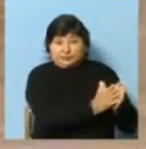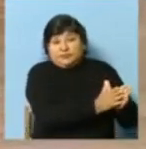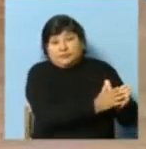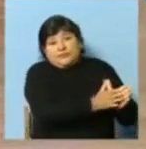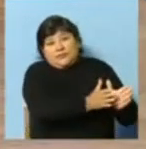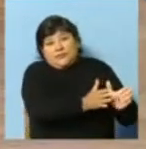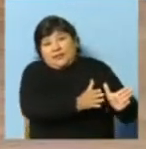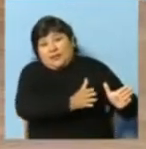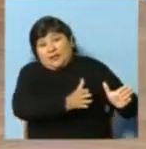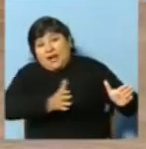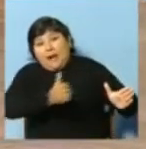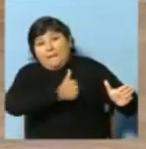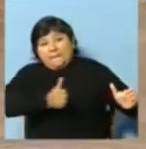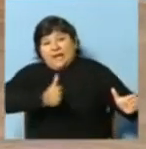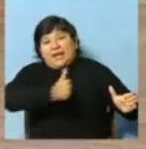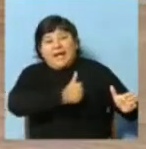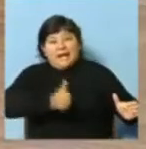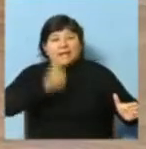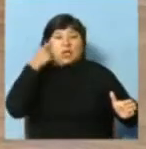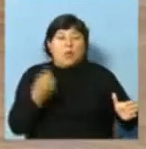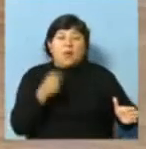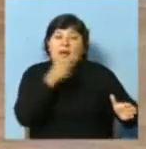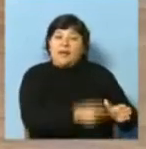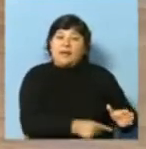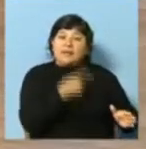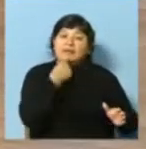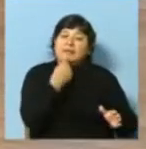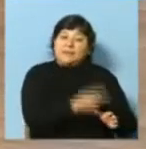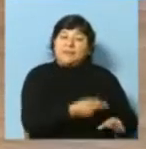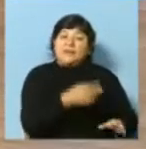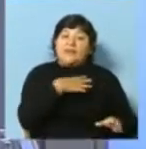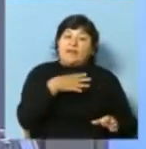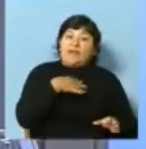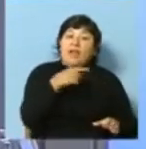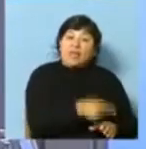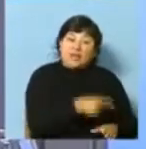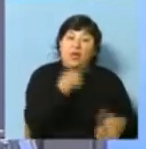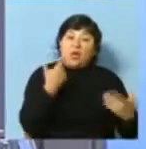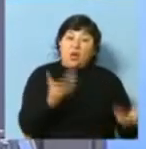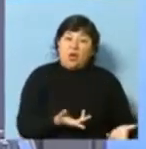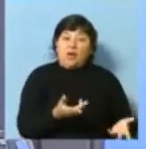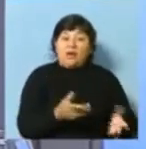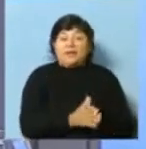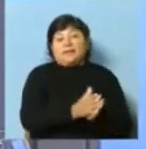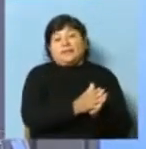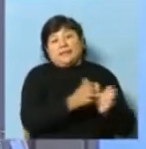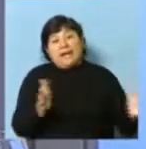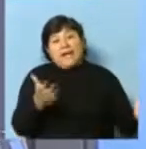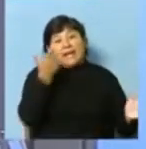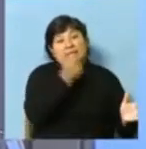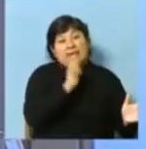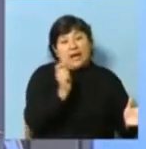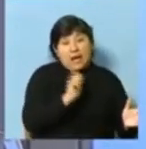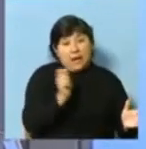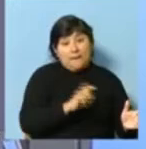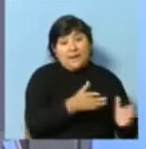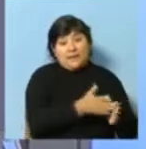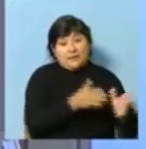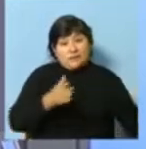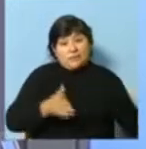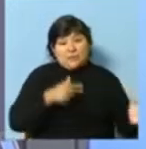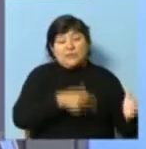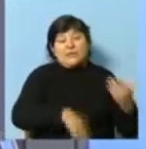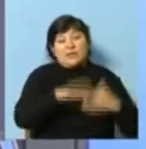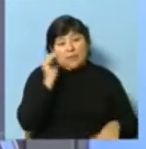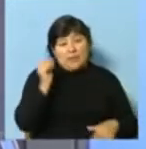estaba en la corte asumí esa primera gestión perdimos los seis primeros meses de cualquier gobierno que